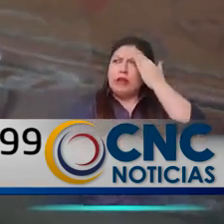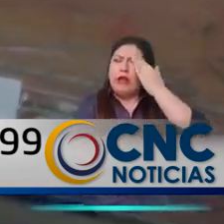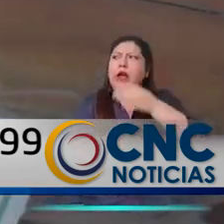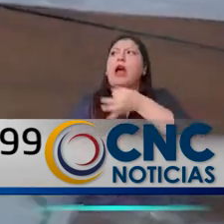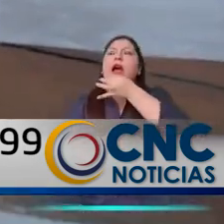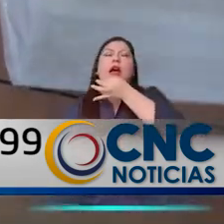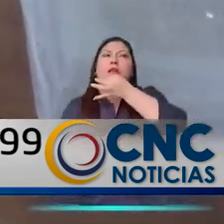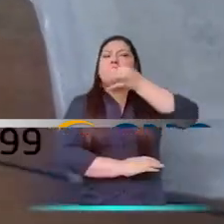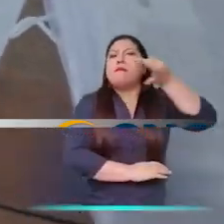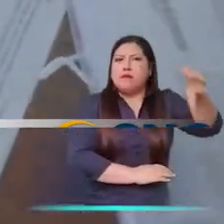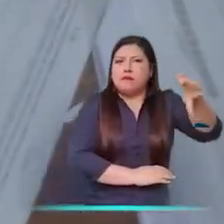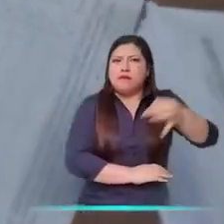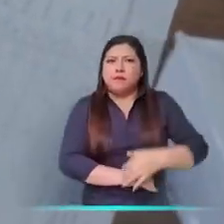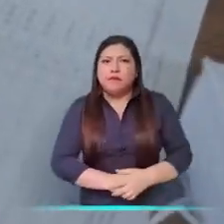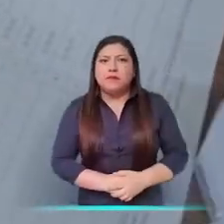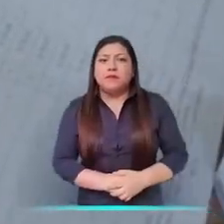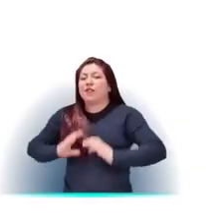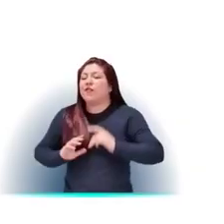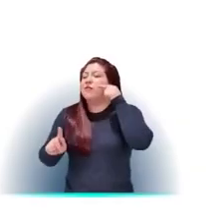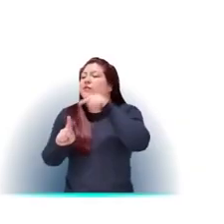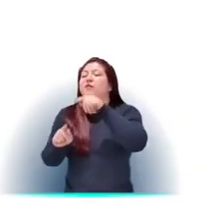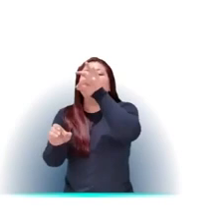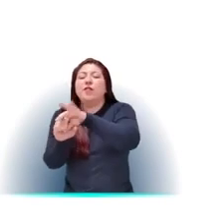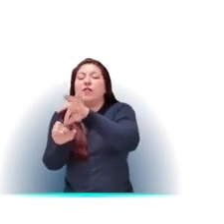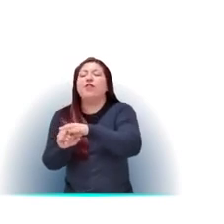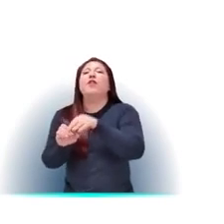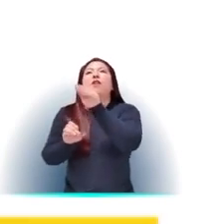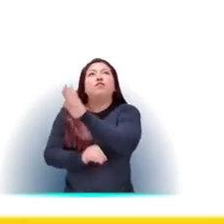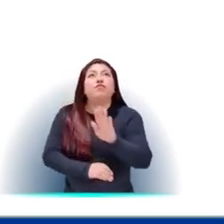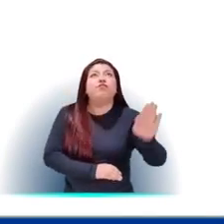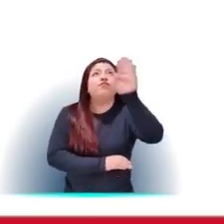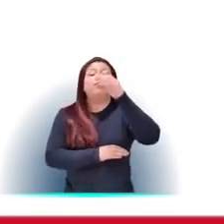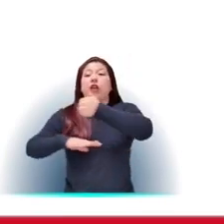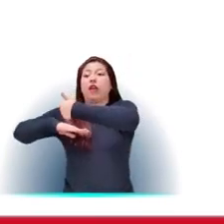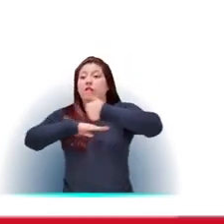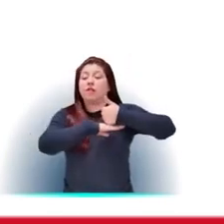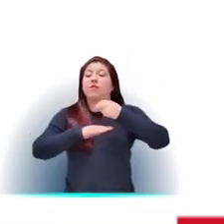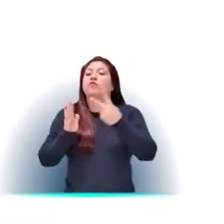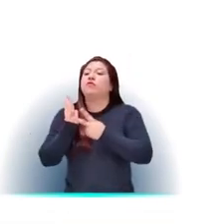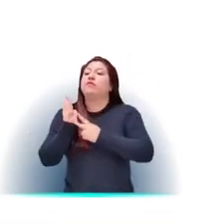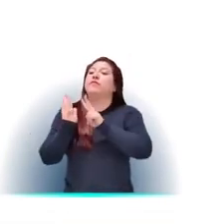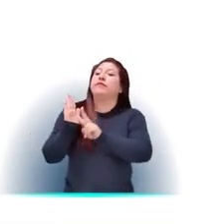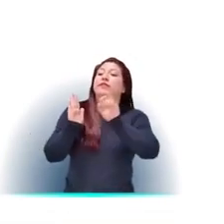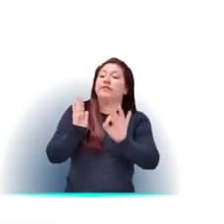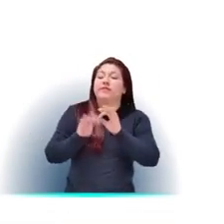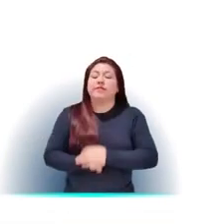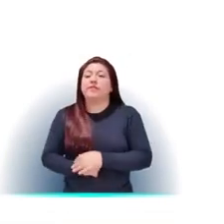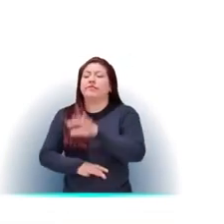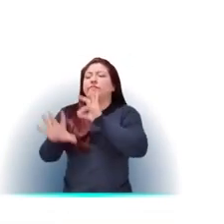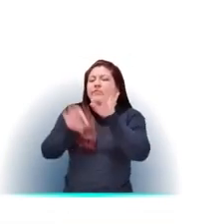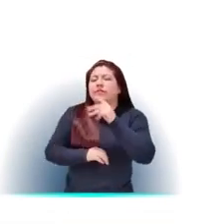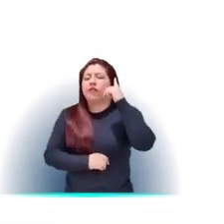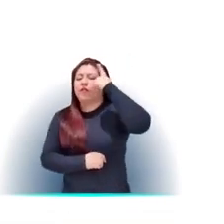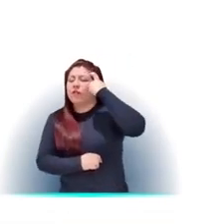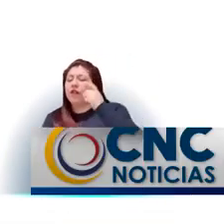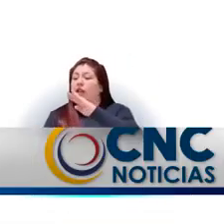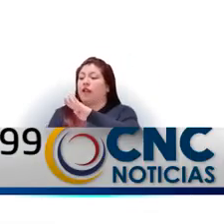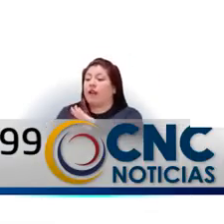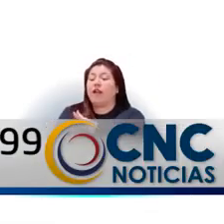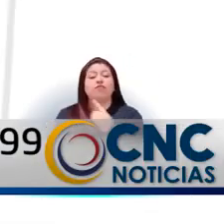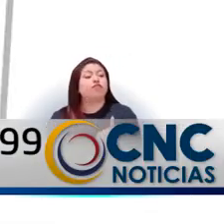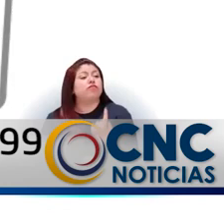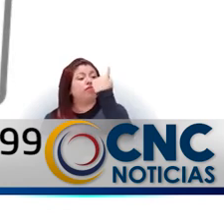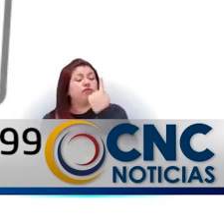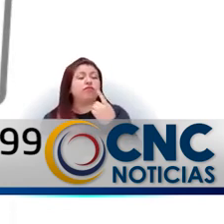el fin de semana entre las nueve de la mañana y las cinco de la tarde los ciudadanos podrán inscribir su cédula de ciudadanía para votar en